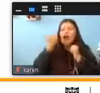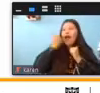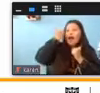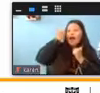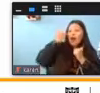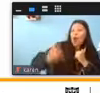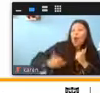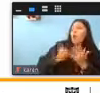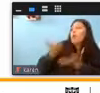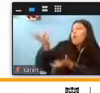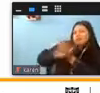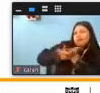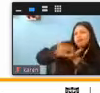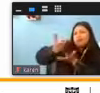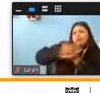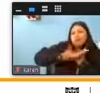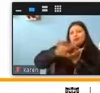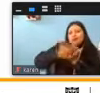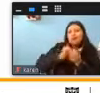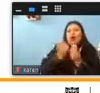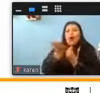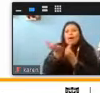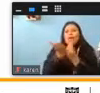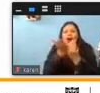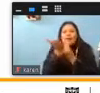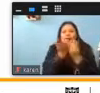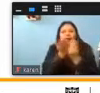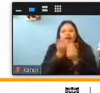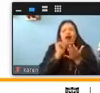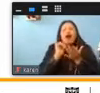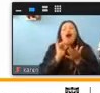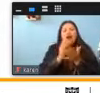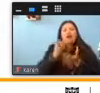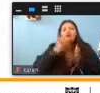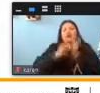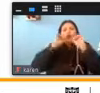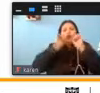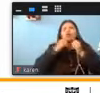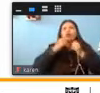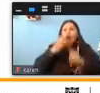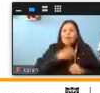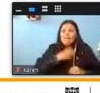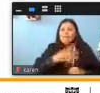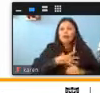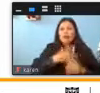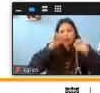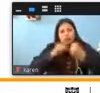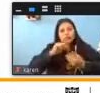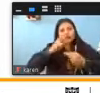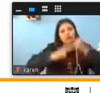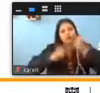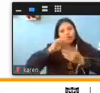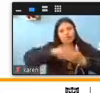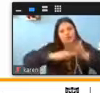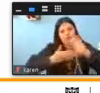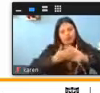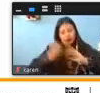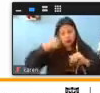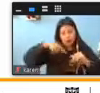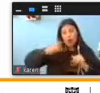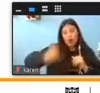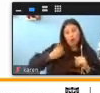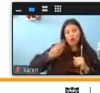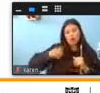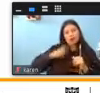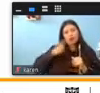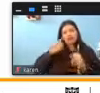adultos, lo cual también consiste o permite dar lugar a una oportunidad de construcción de paz en la que los jóvenes tienen un